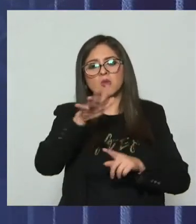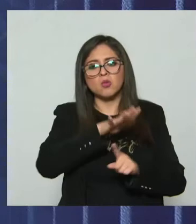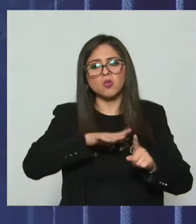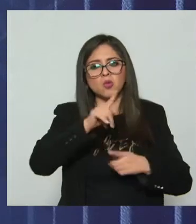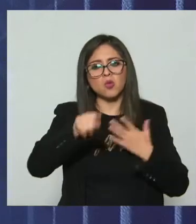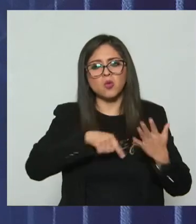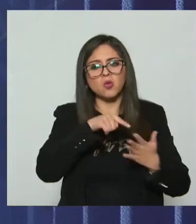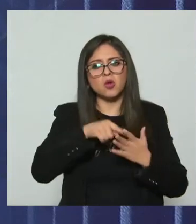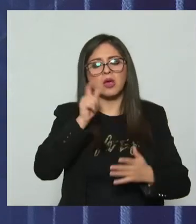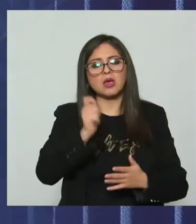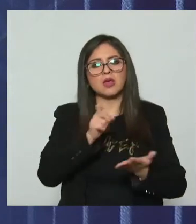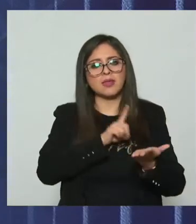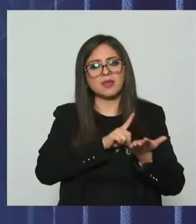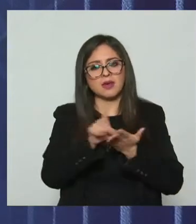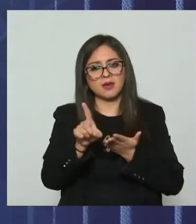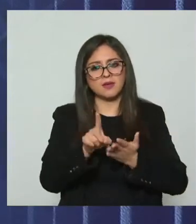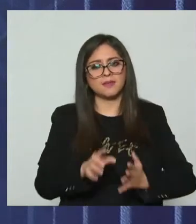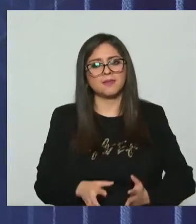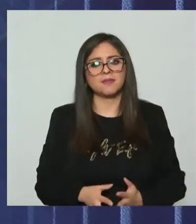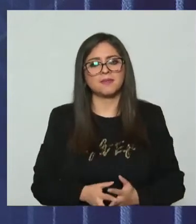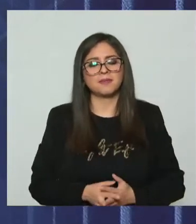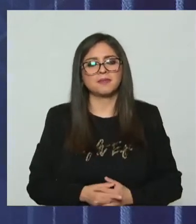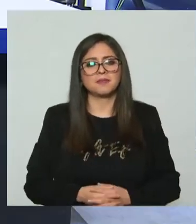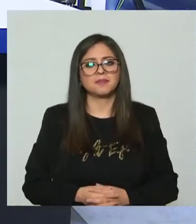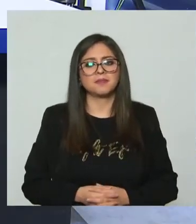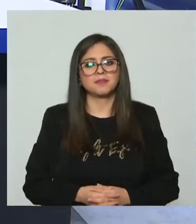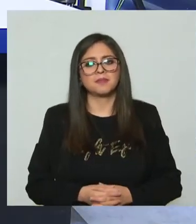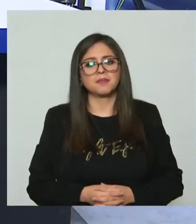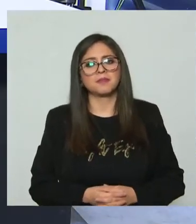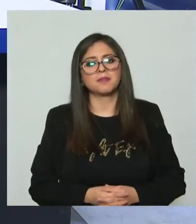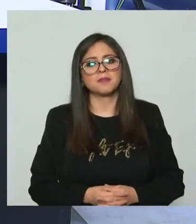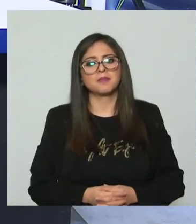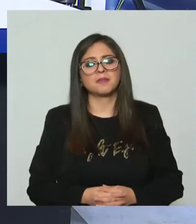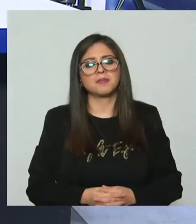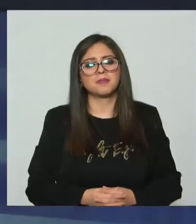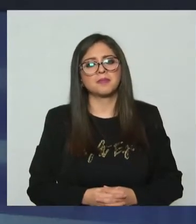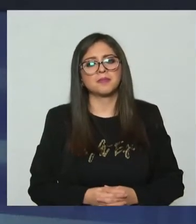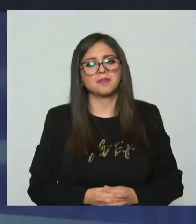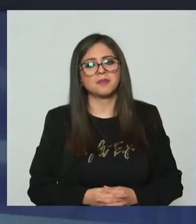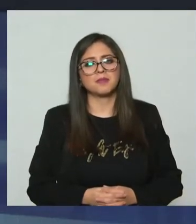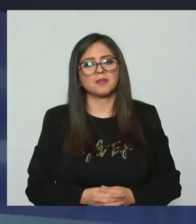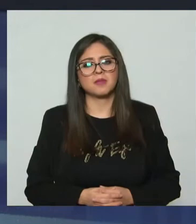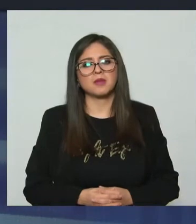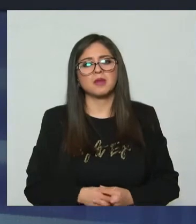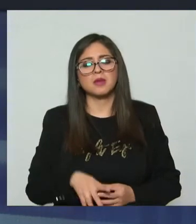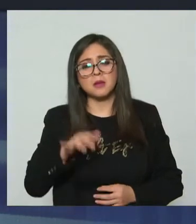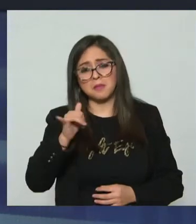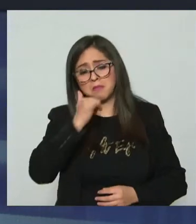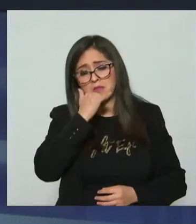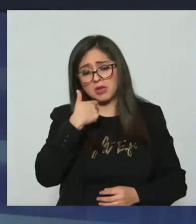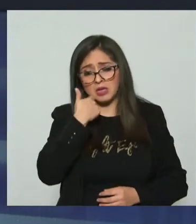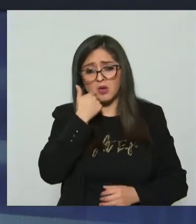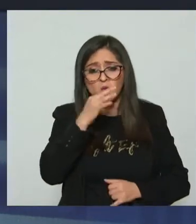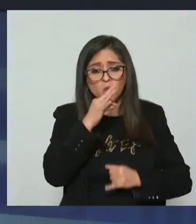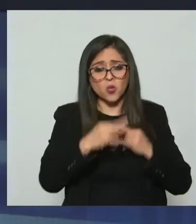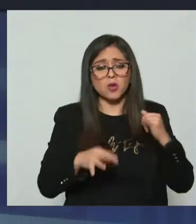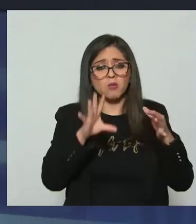todos tenemos derecho. Sí, si me permites, daría un último apunte de lo que puede traer el transporte público a la